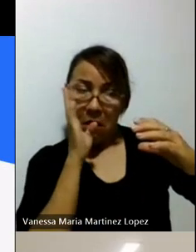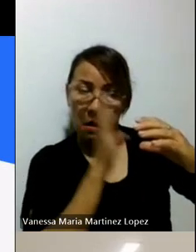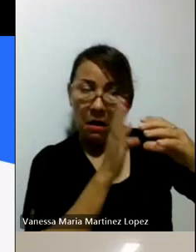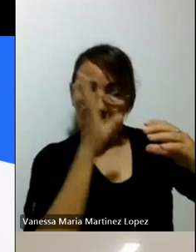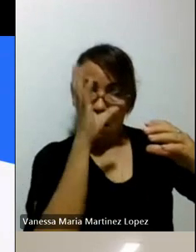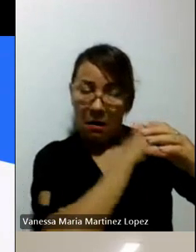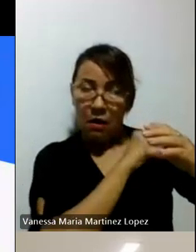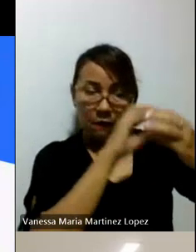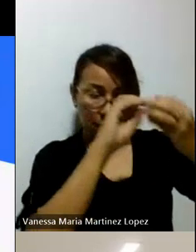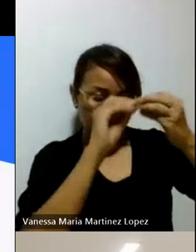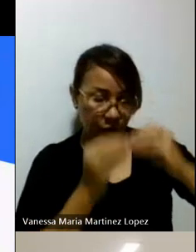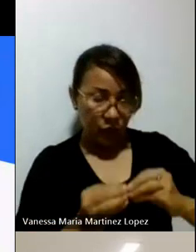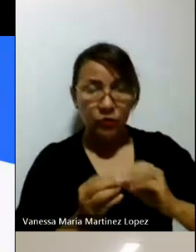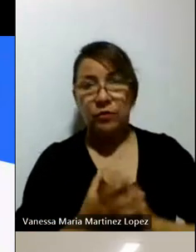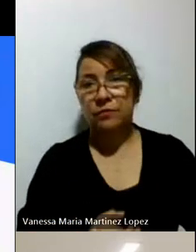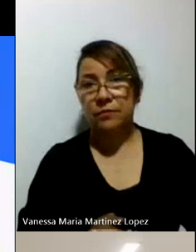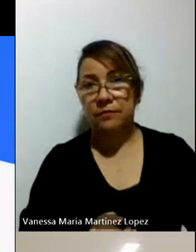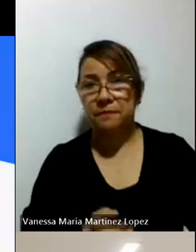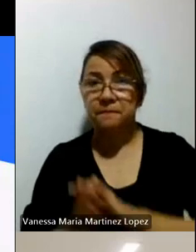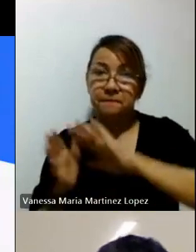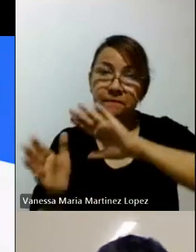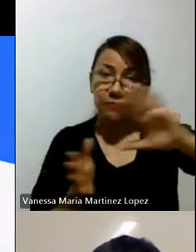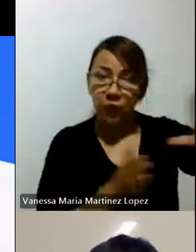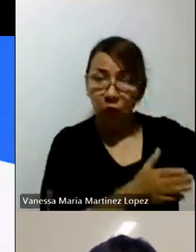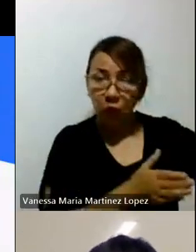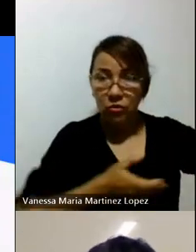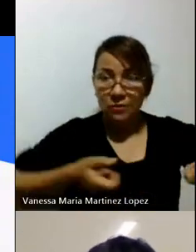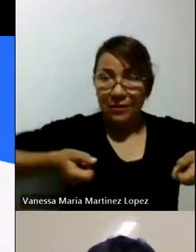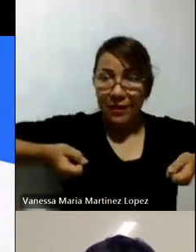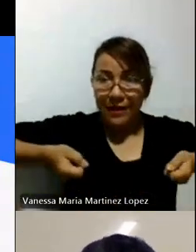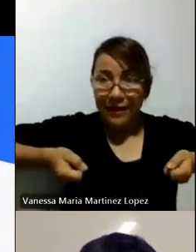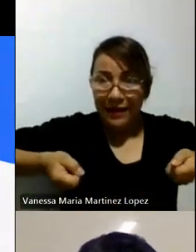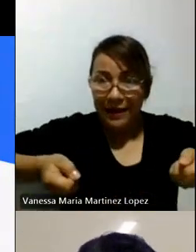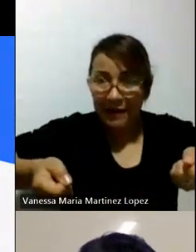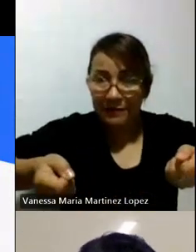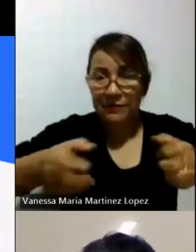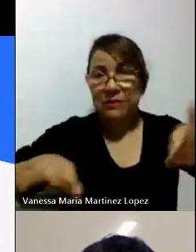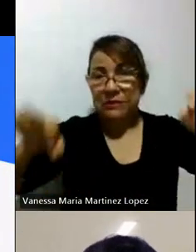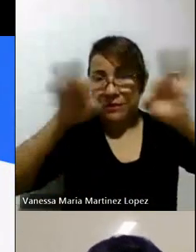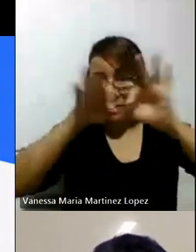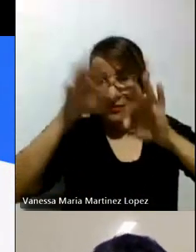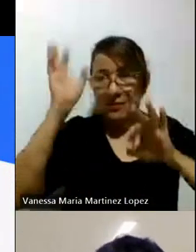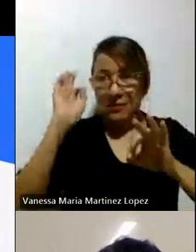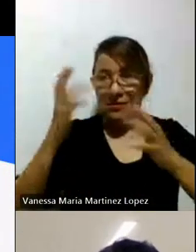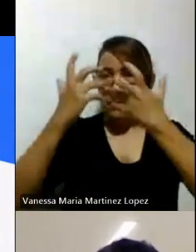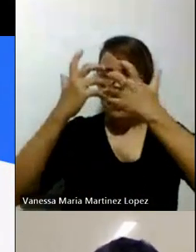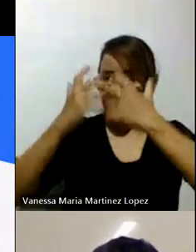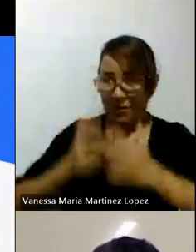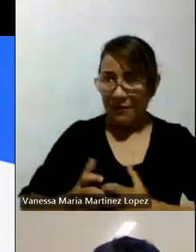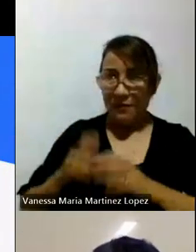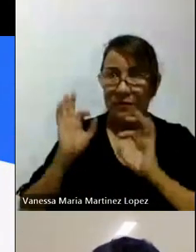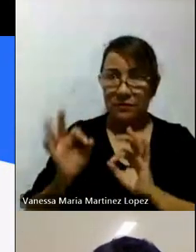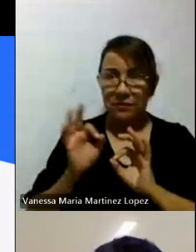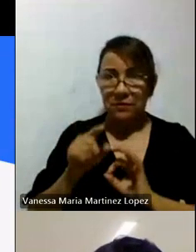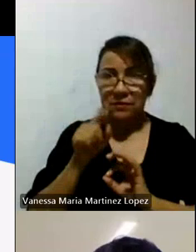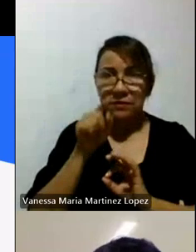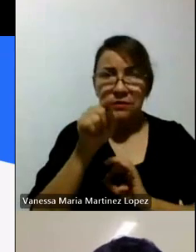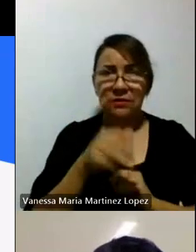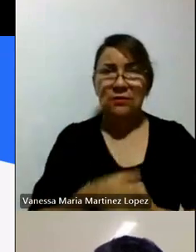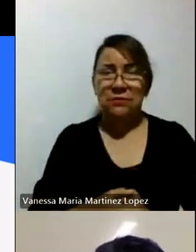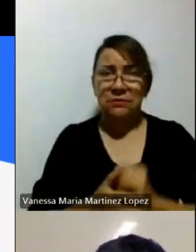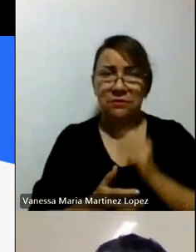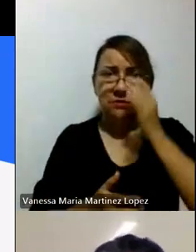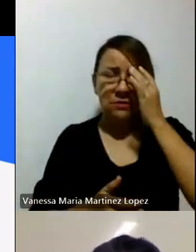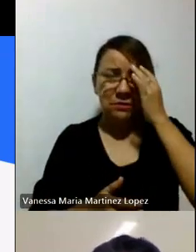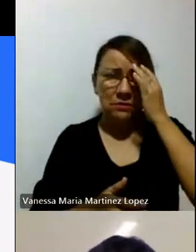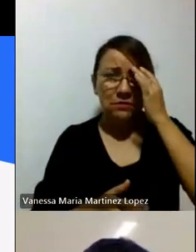camillaje. Entonces, aquí es donde requerimos que nuestras empresas cuenten con camillas adecuadas, como es esta, la camilla FEL, que es la férula